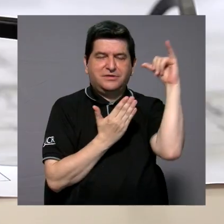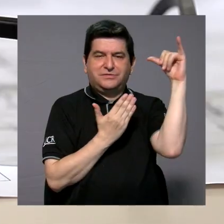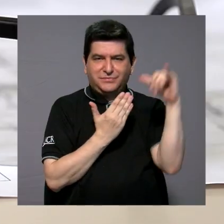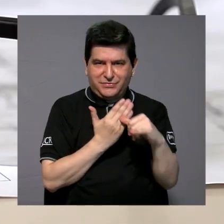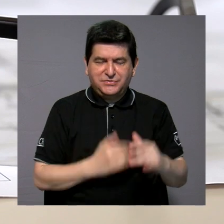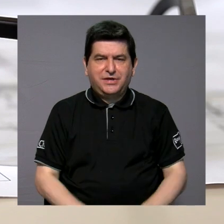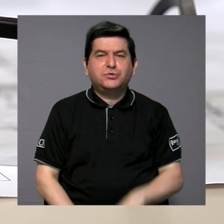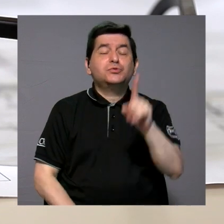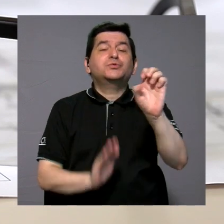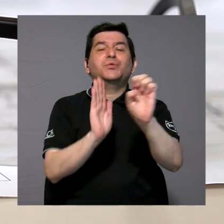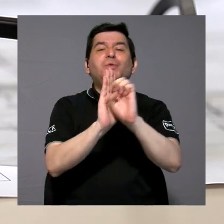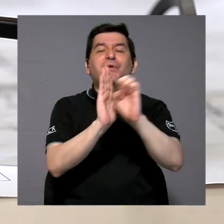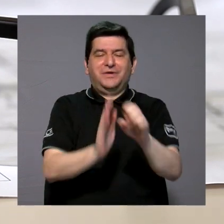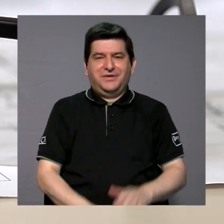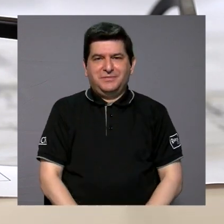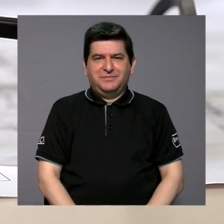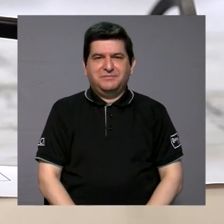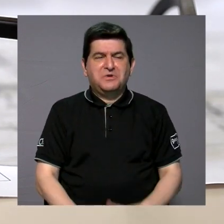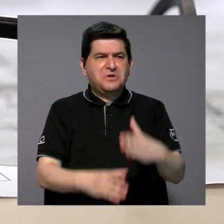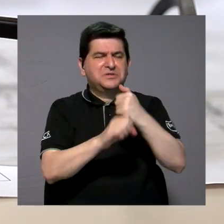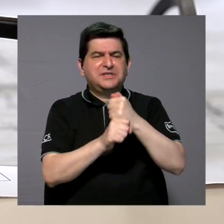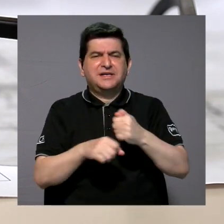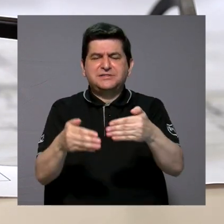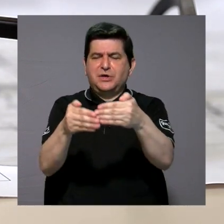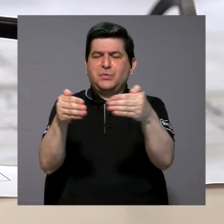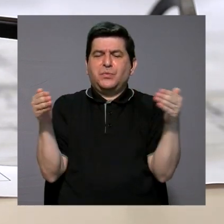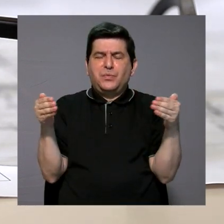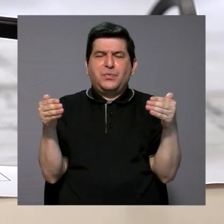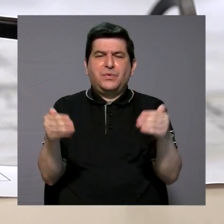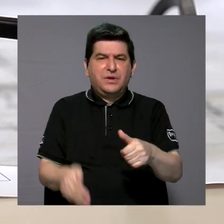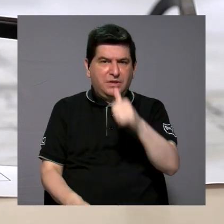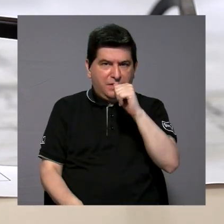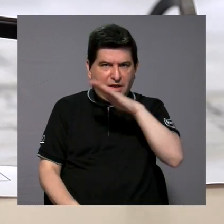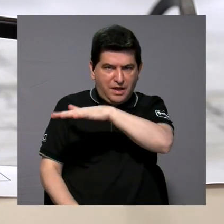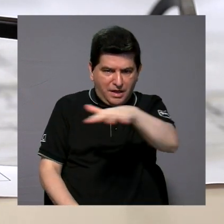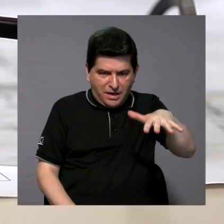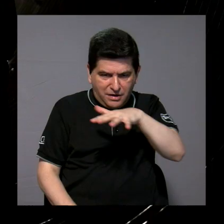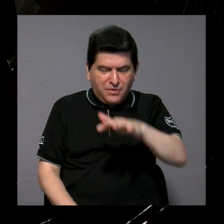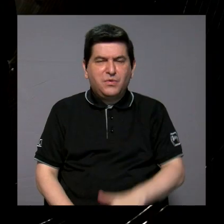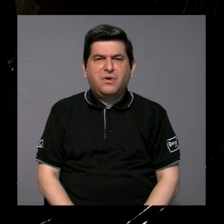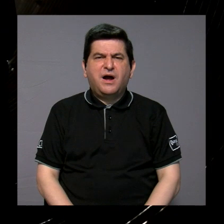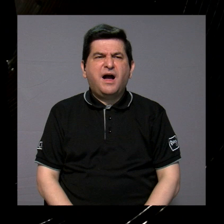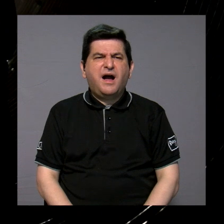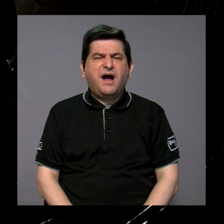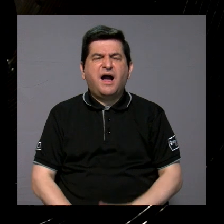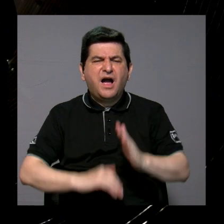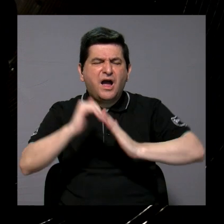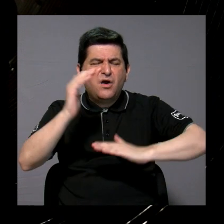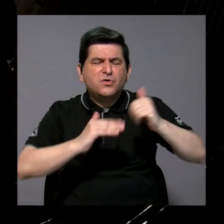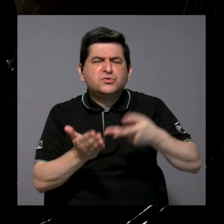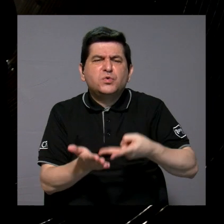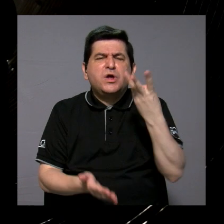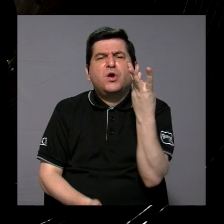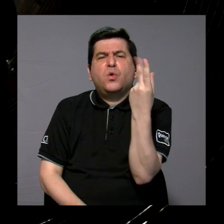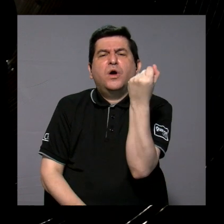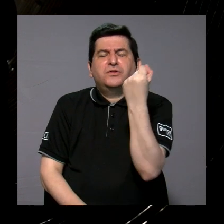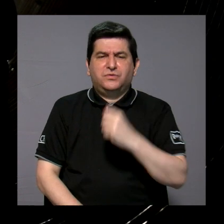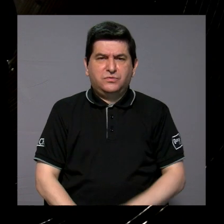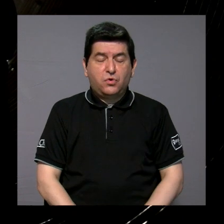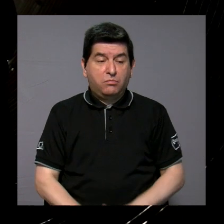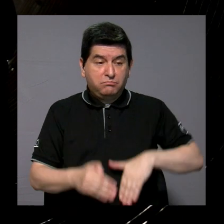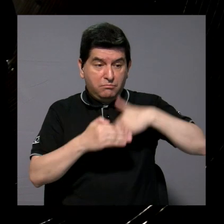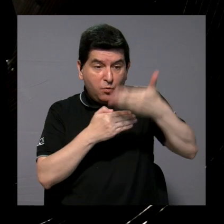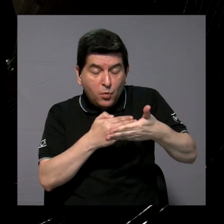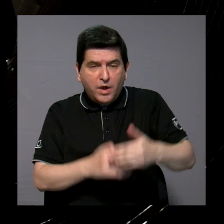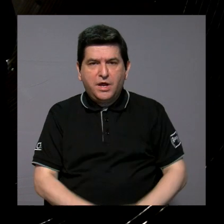Entonces, le pongo un ejemplo. Van a hacer una represa y entonces se cuenta cuánto cuesta construir la represa, luego se